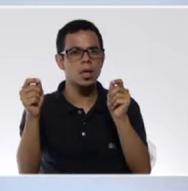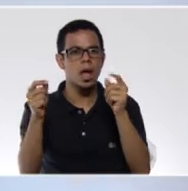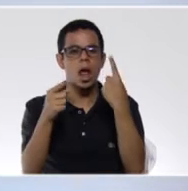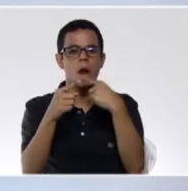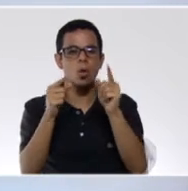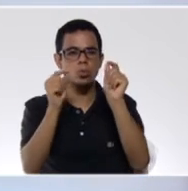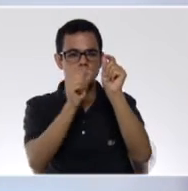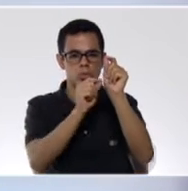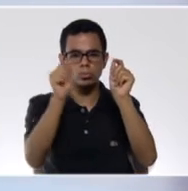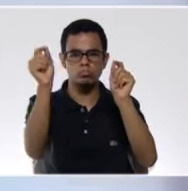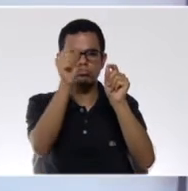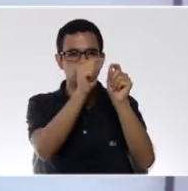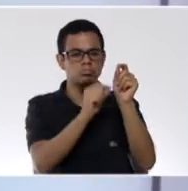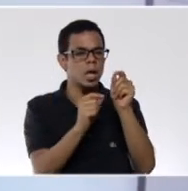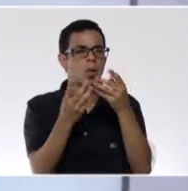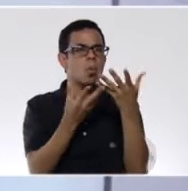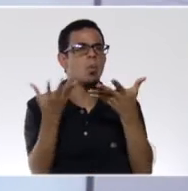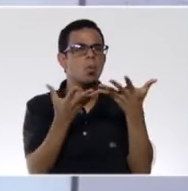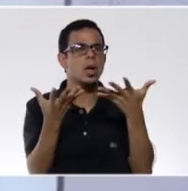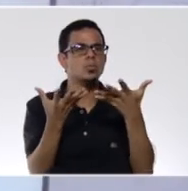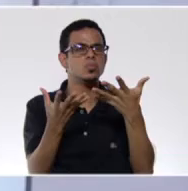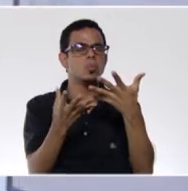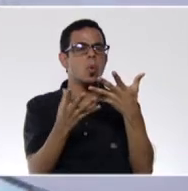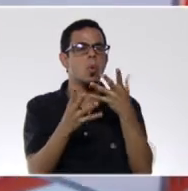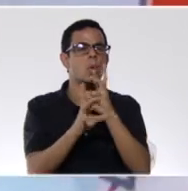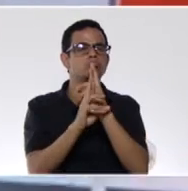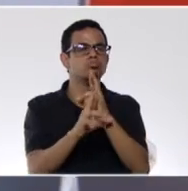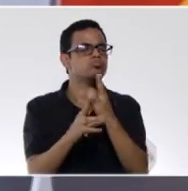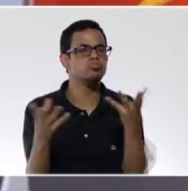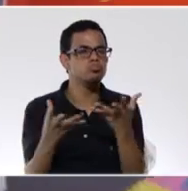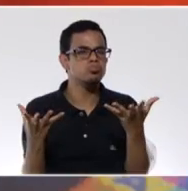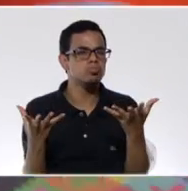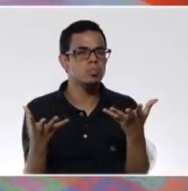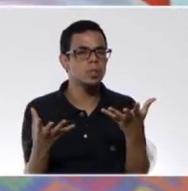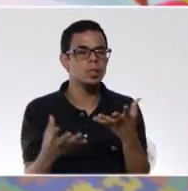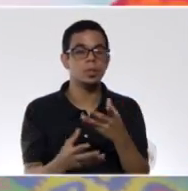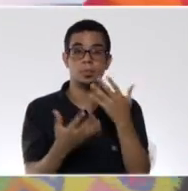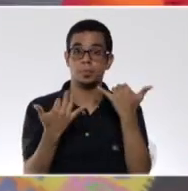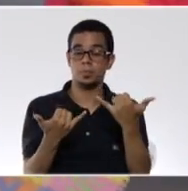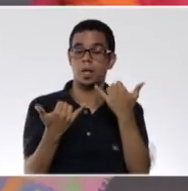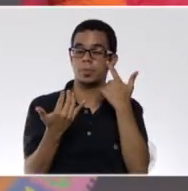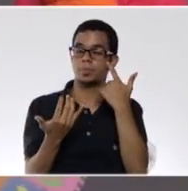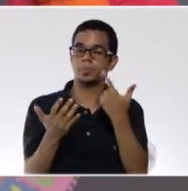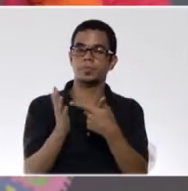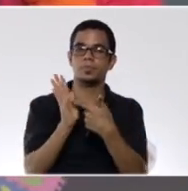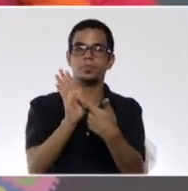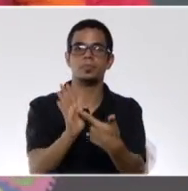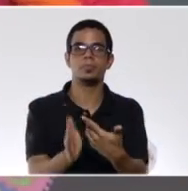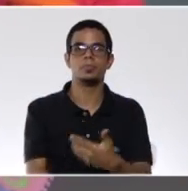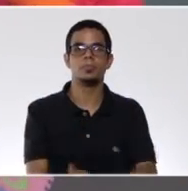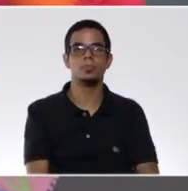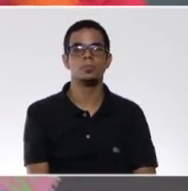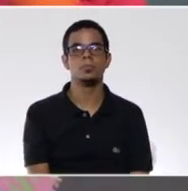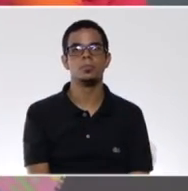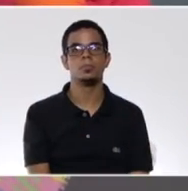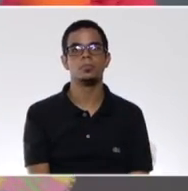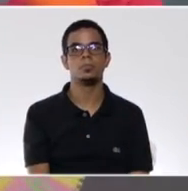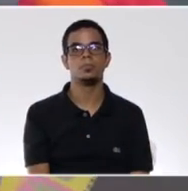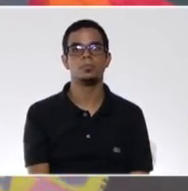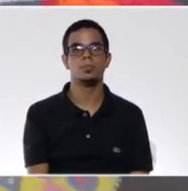desarrollarlo en la pizarra y así aprovecho de dar